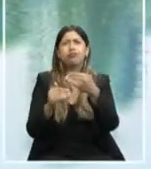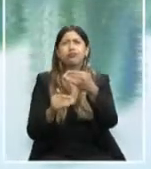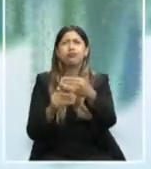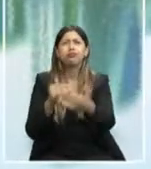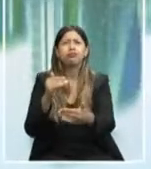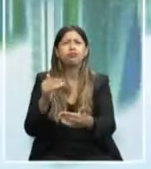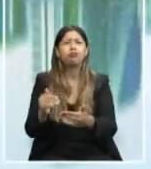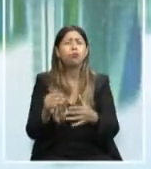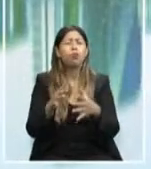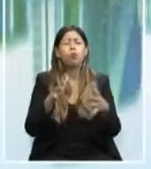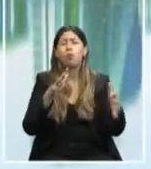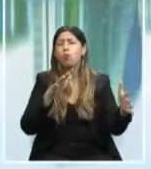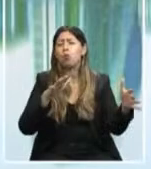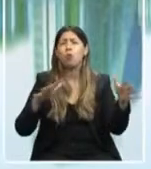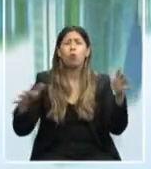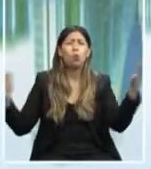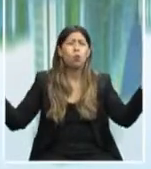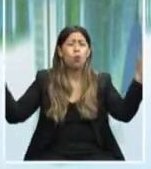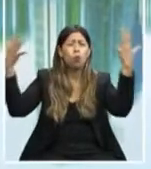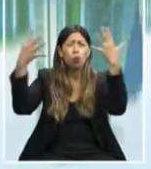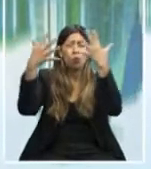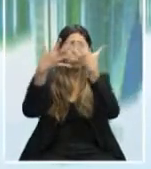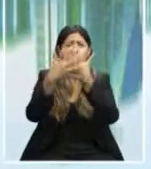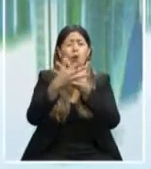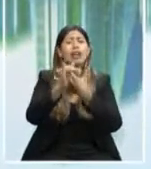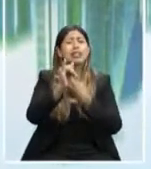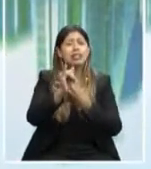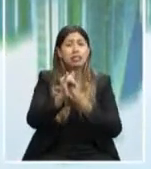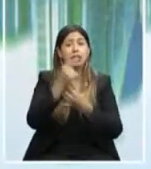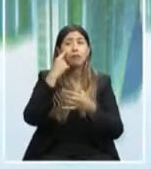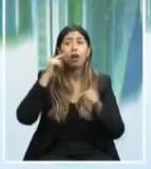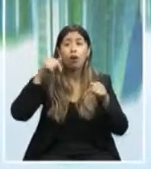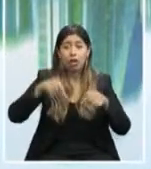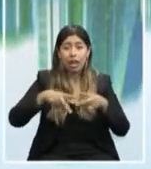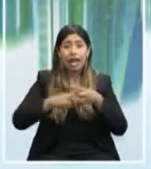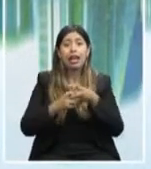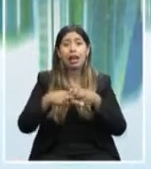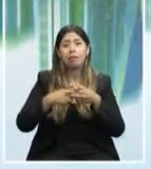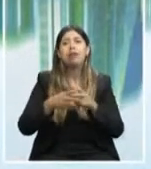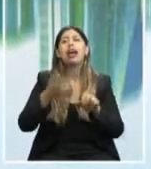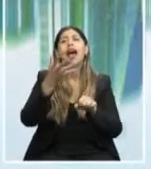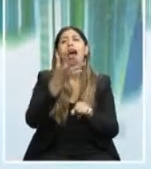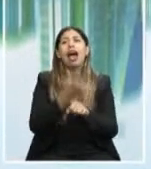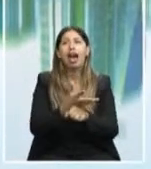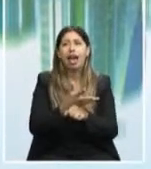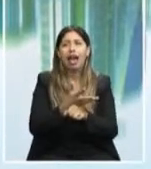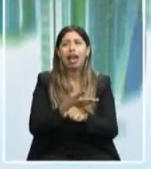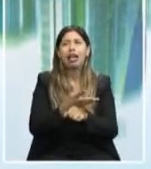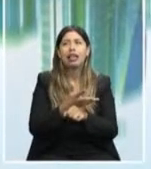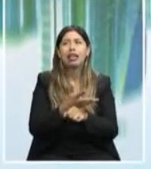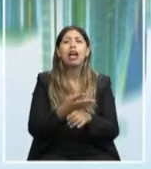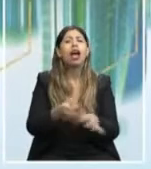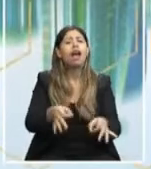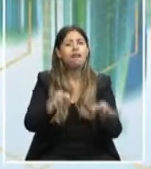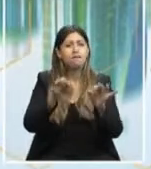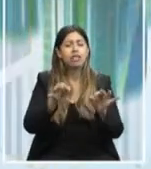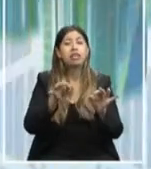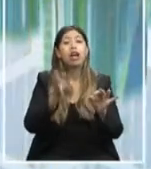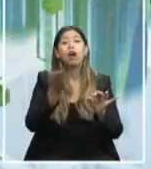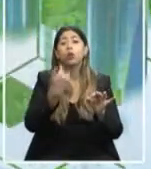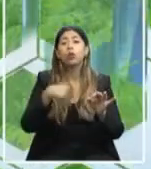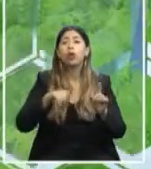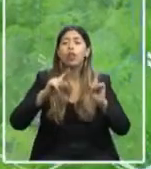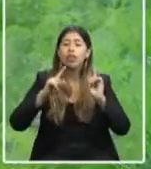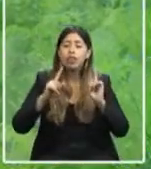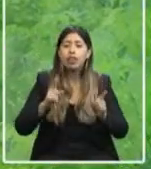muy tormentoso, como podían ver. Hoy tenemos herramientas muy eficientes que debemos democratizar,